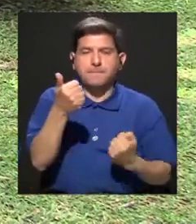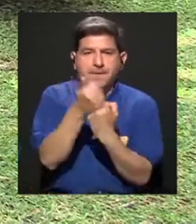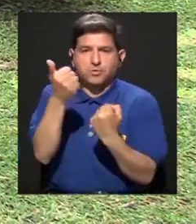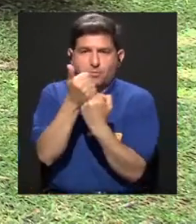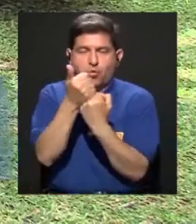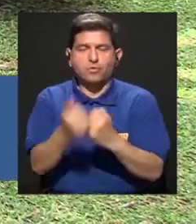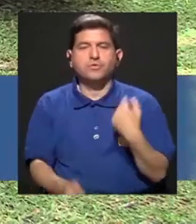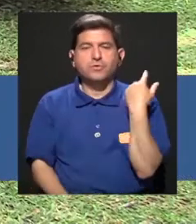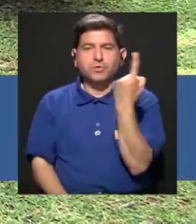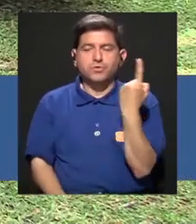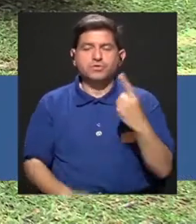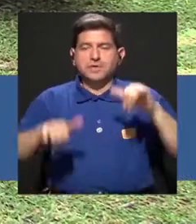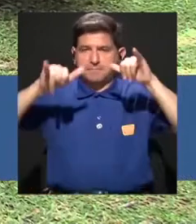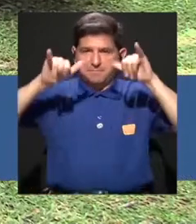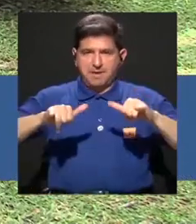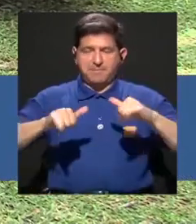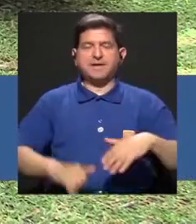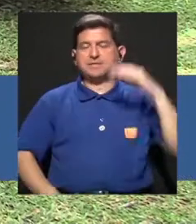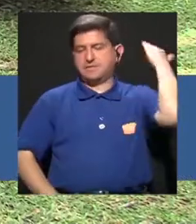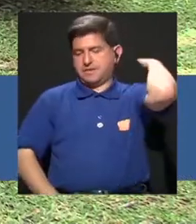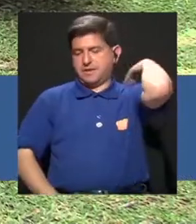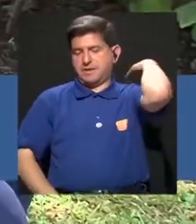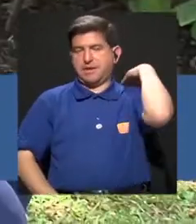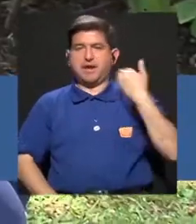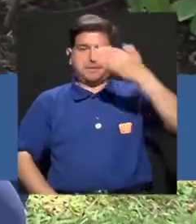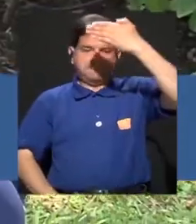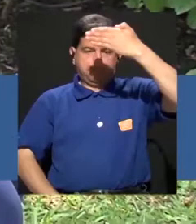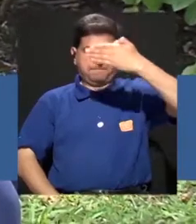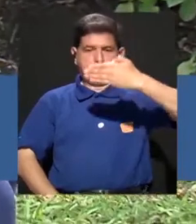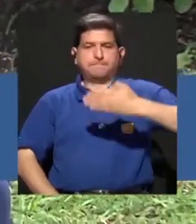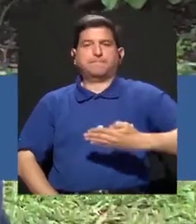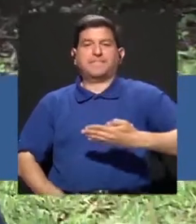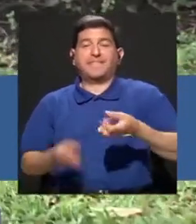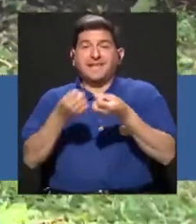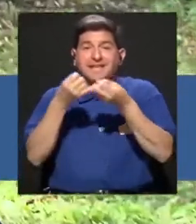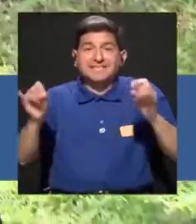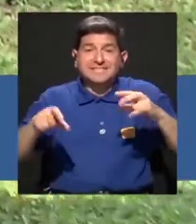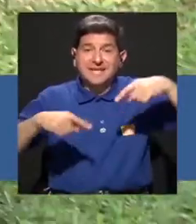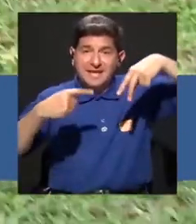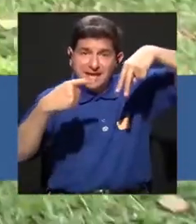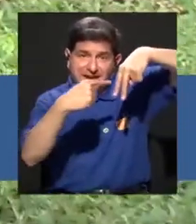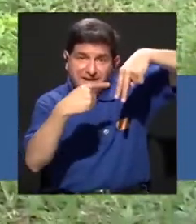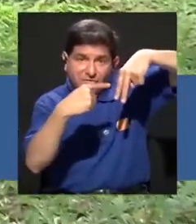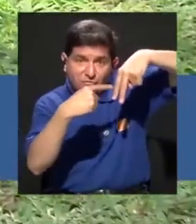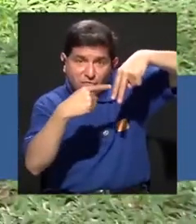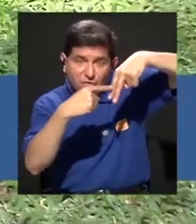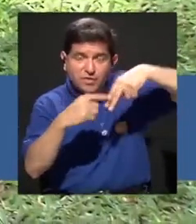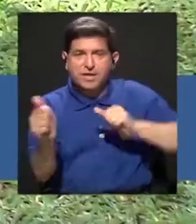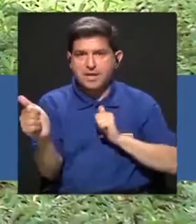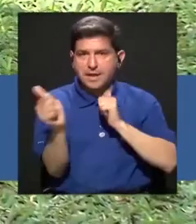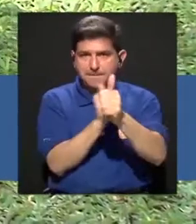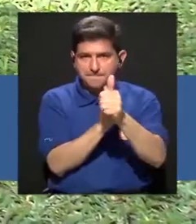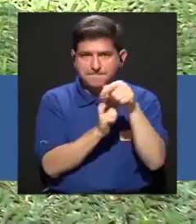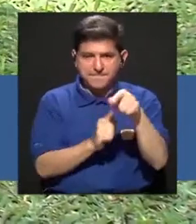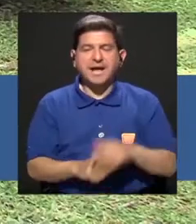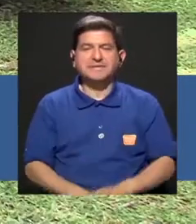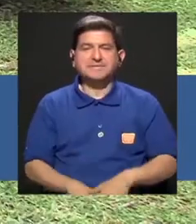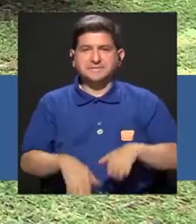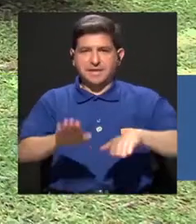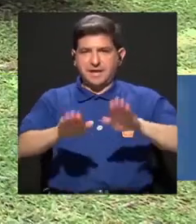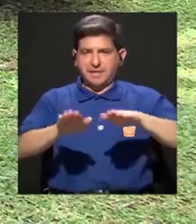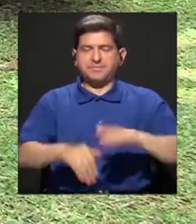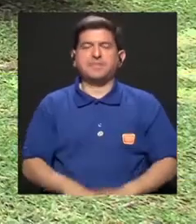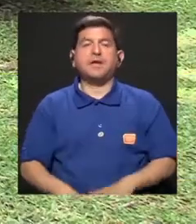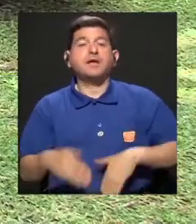apoyo. Siempre debo permanecer con la espalda completamente recta sin que la rodilla sobrepase la punta del